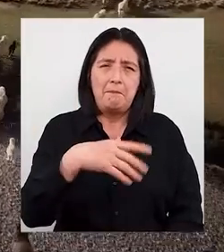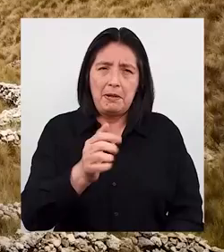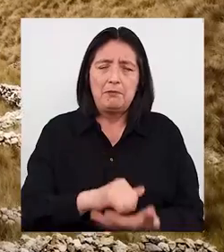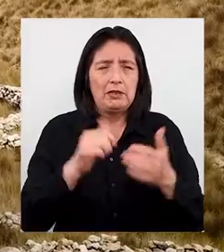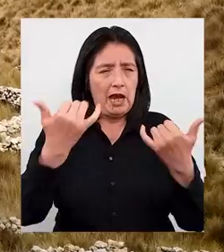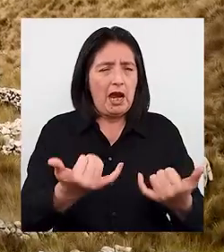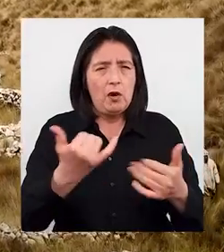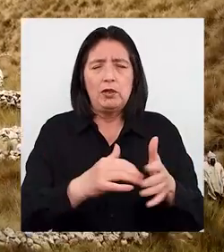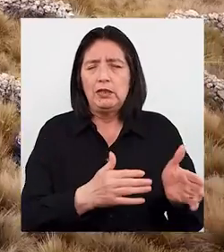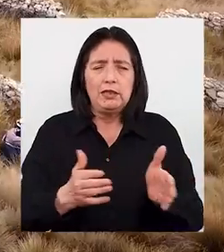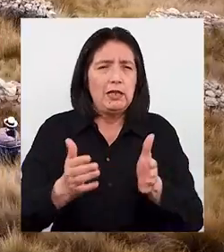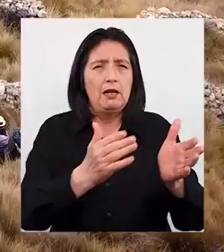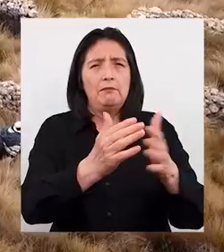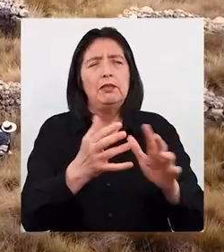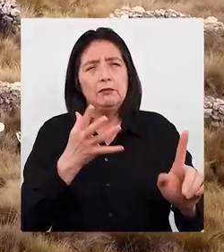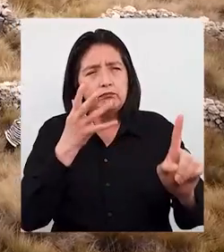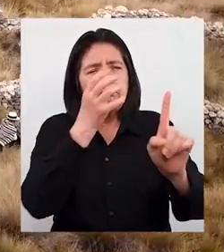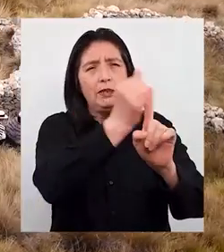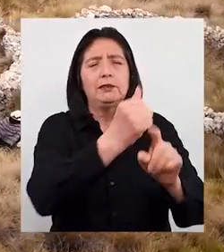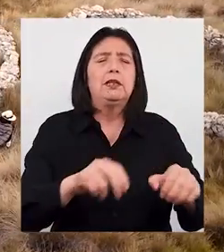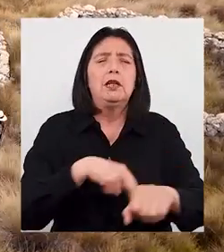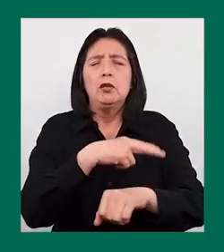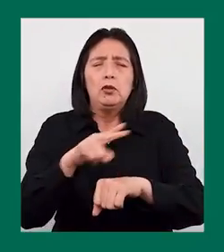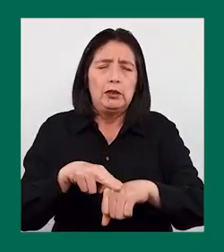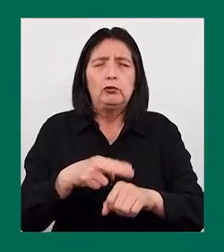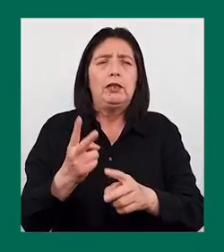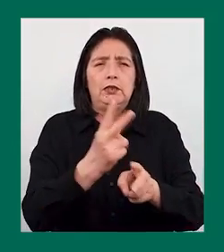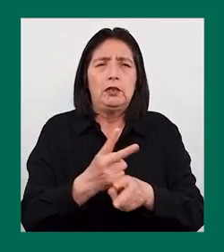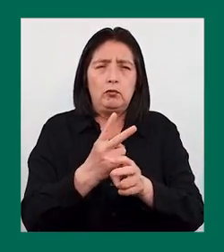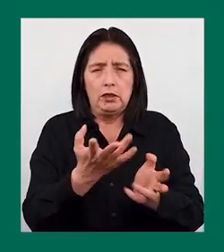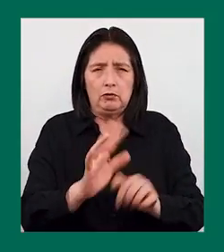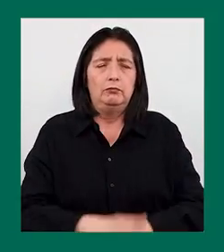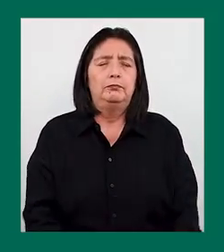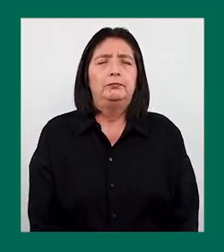Acompáñanos en esta ruta hacia la sostenibilidad.